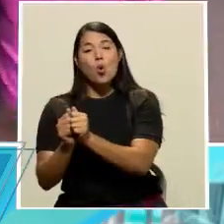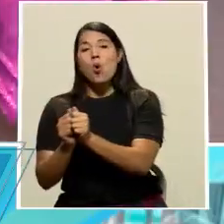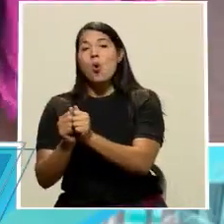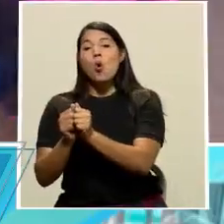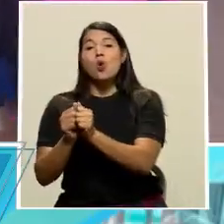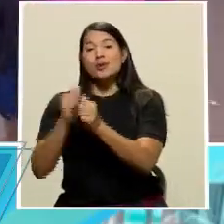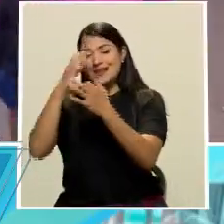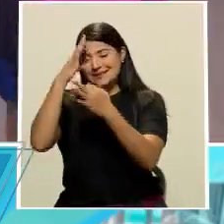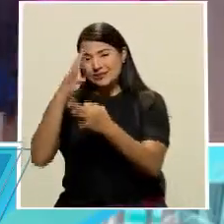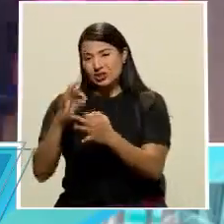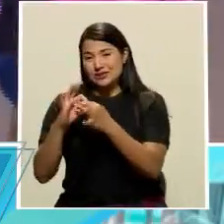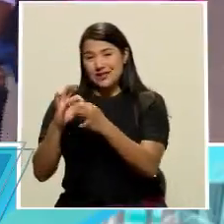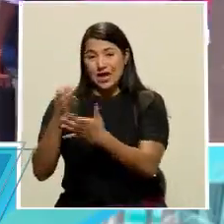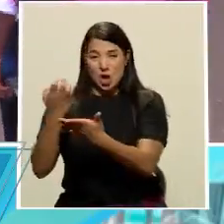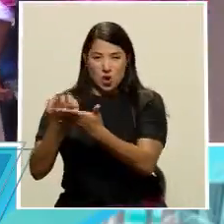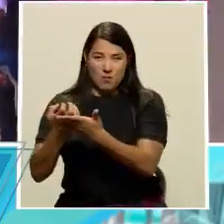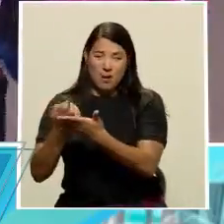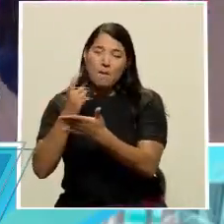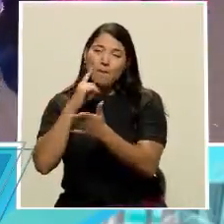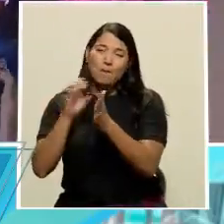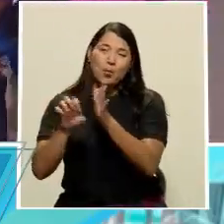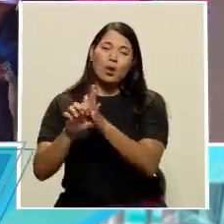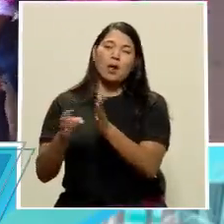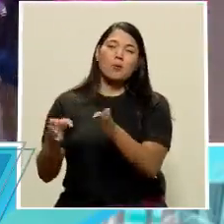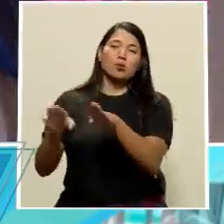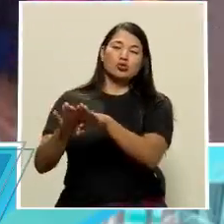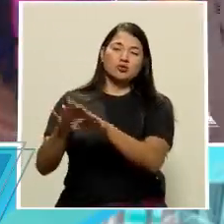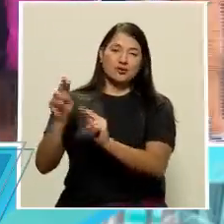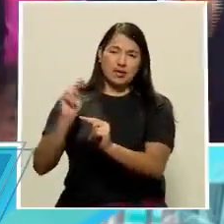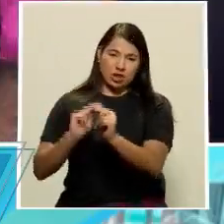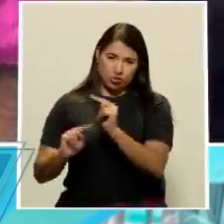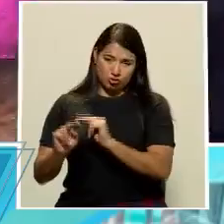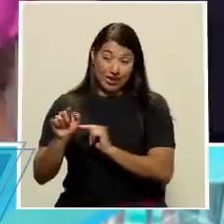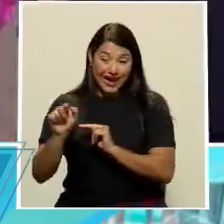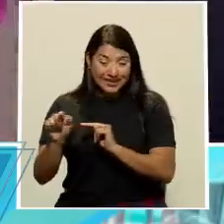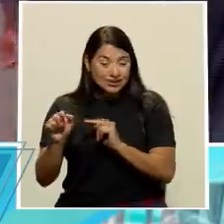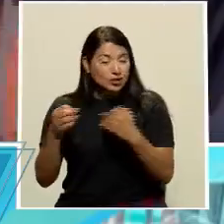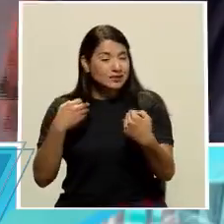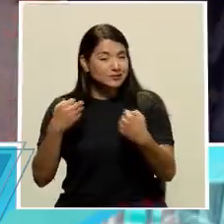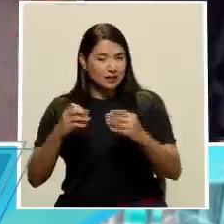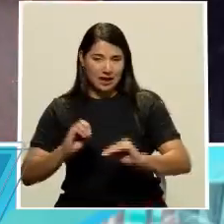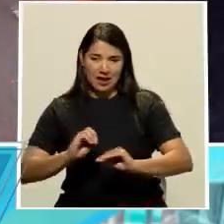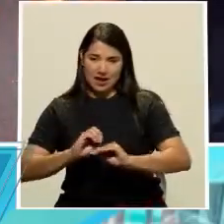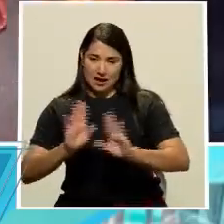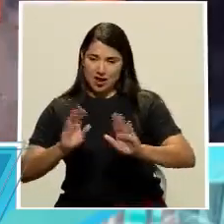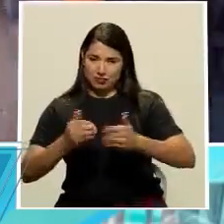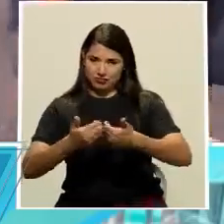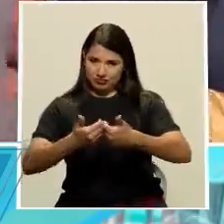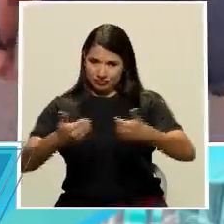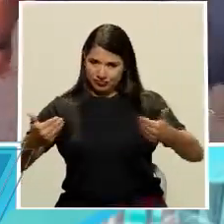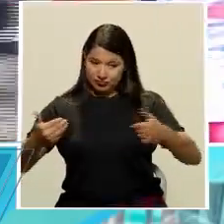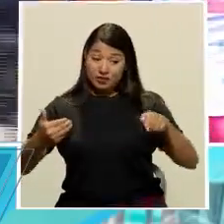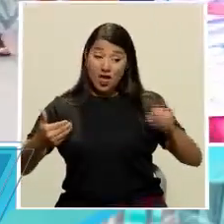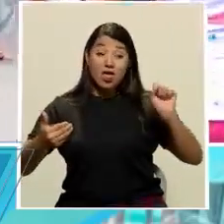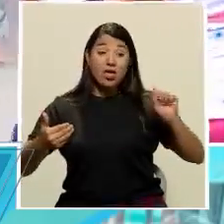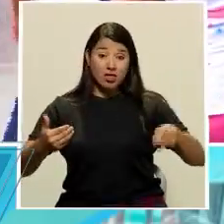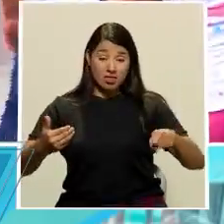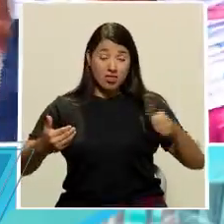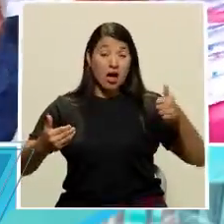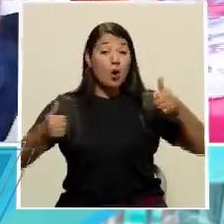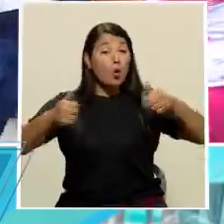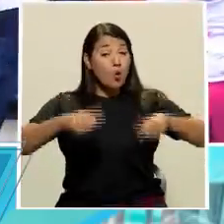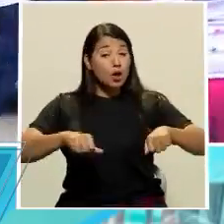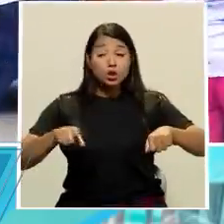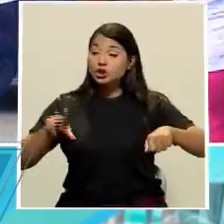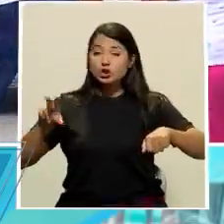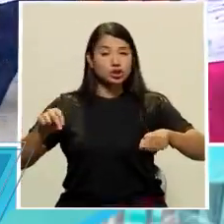bastante criticado por la mayoría de las personas que formaron parte de la encuesta, y que se puede generalizar a la población en